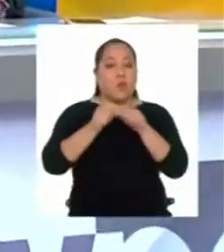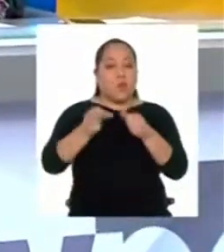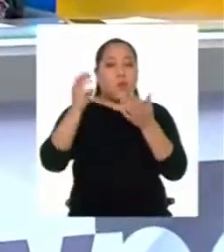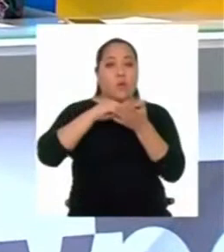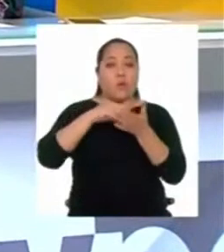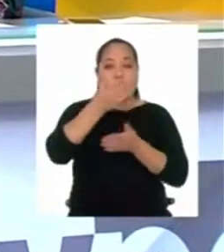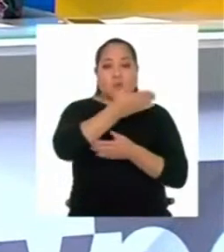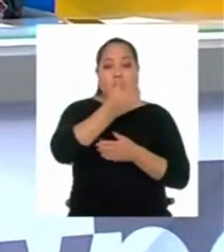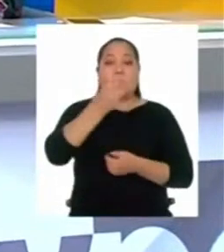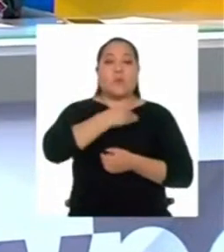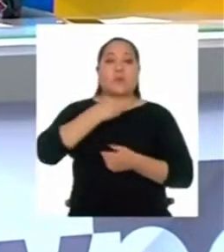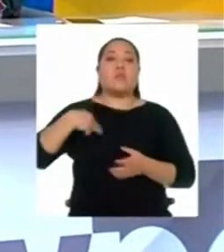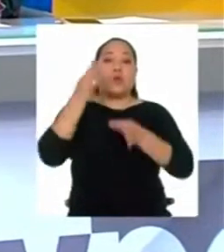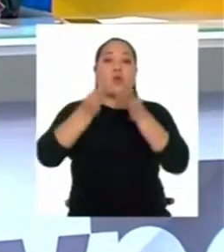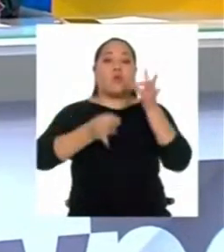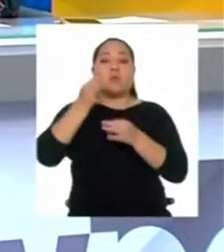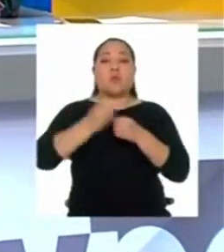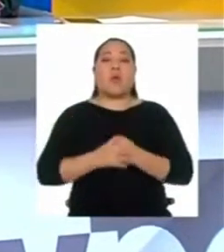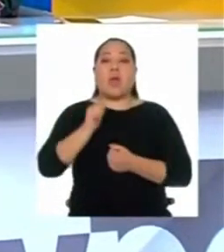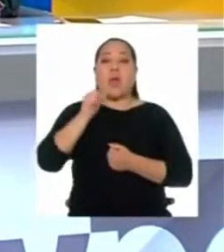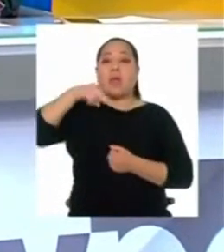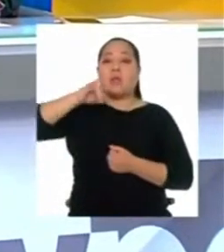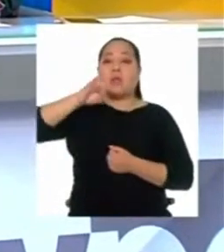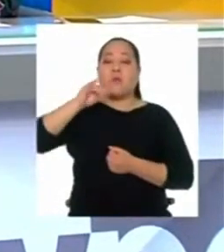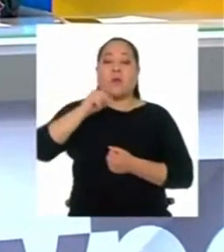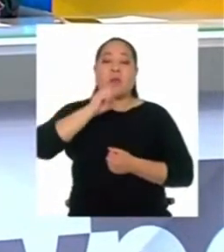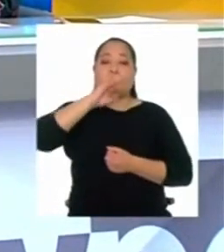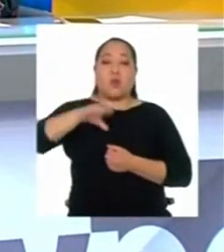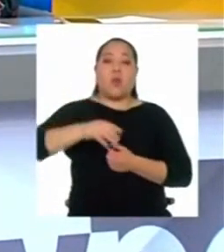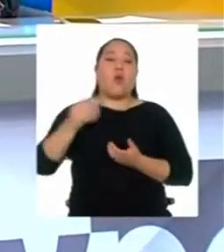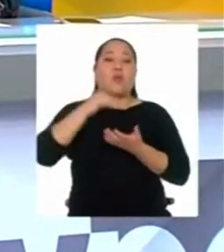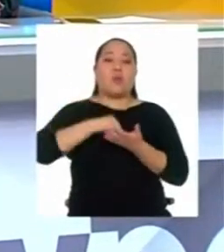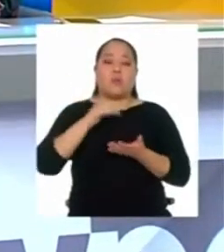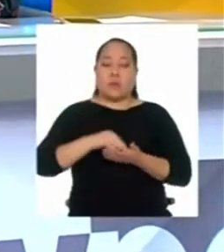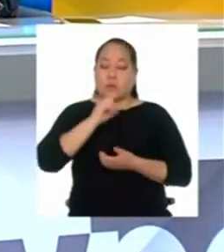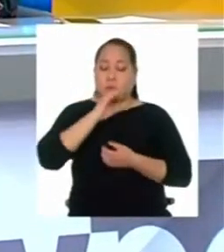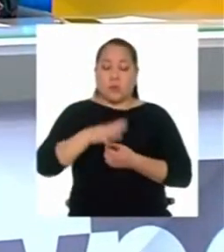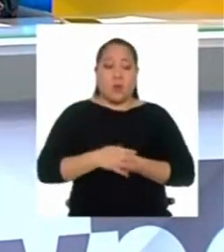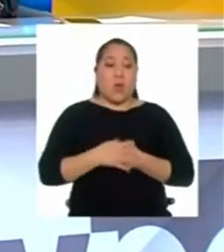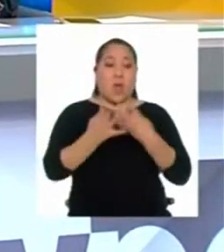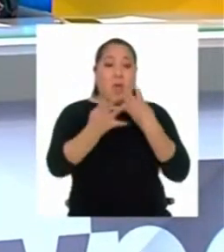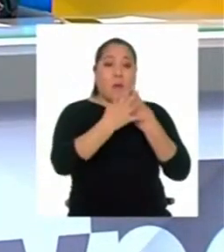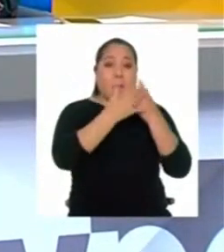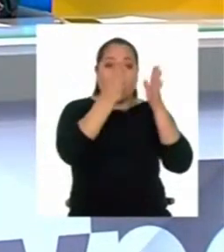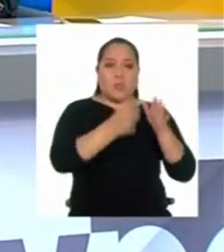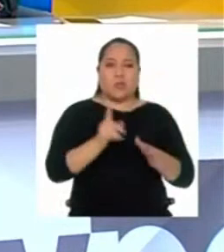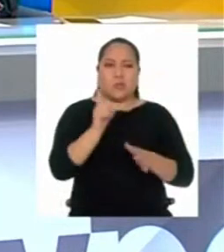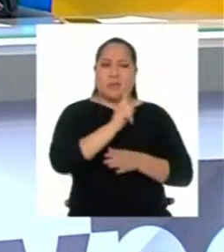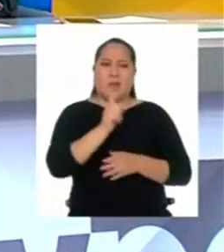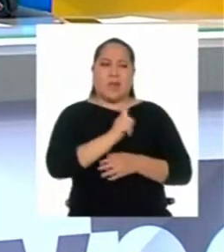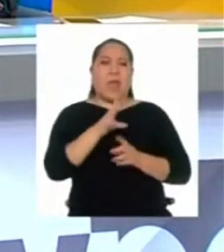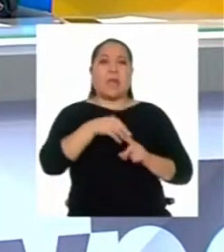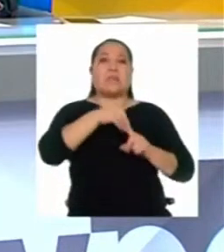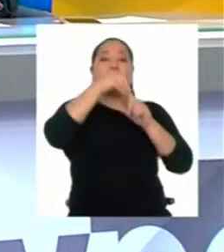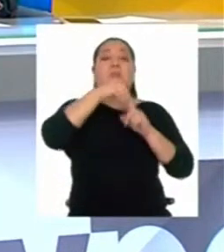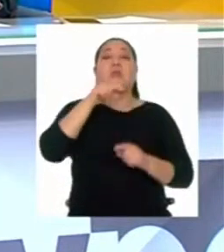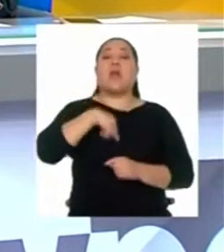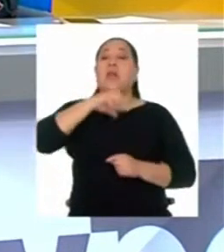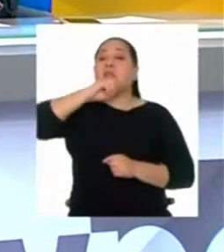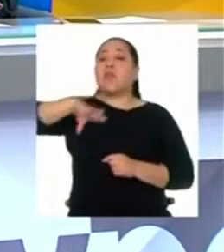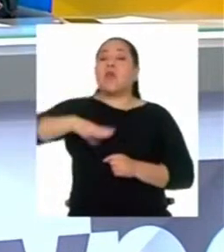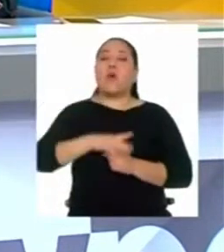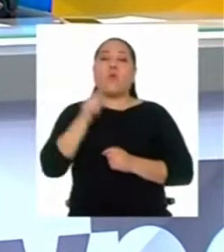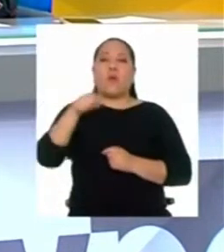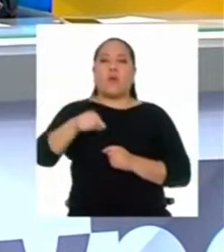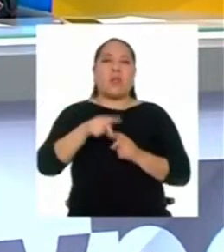Más para ustedes, el ministro de Justicia Aníbal Torres reiteró que ningún preso debe tener privilegios, eso al referirse a la situación penitenciaria del